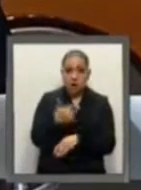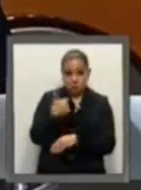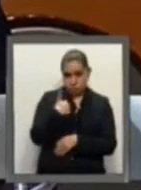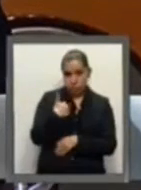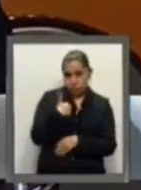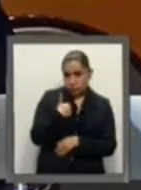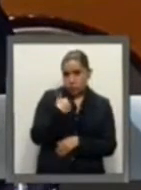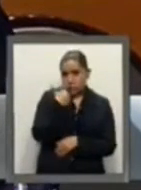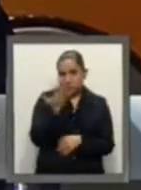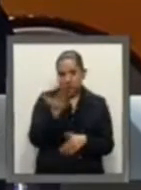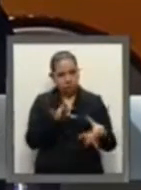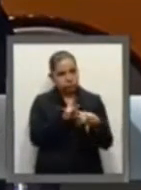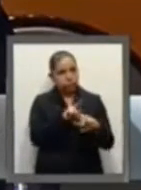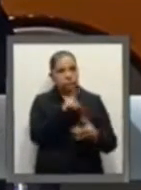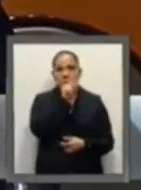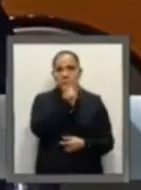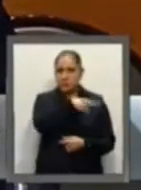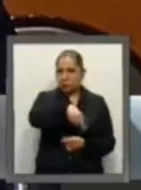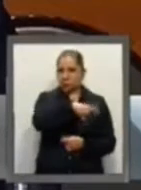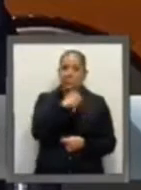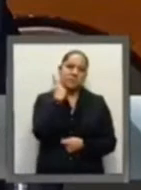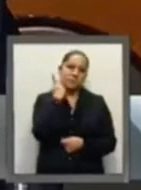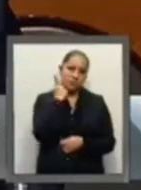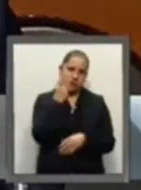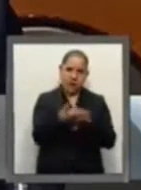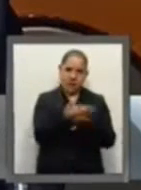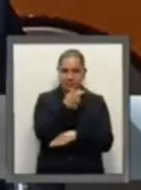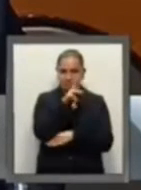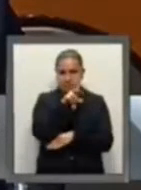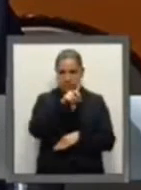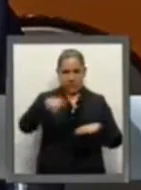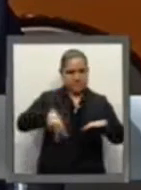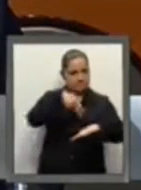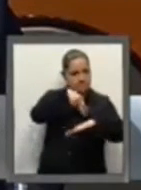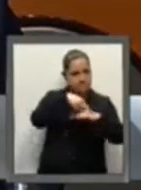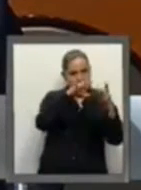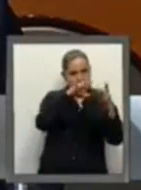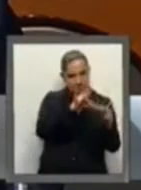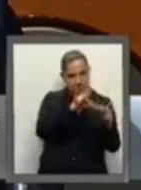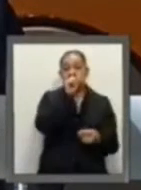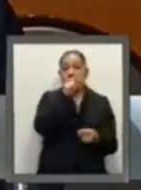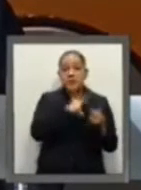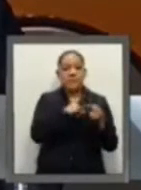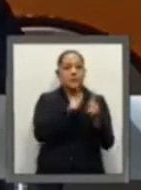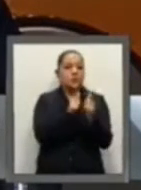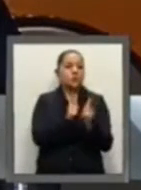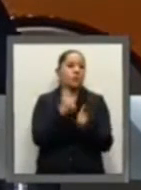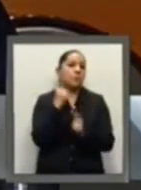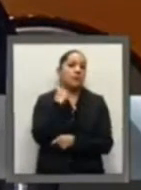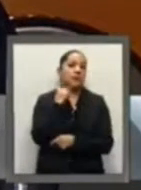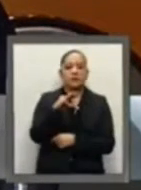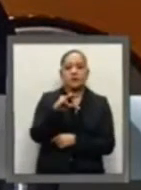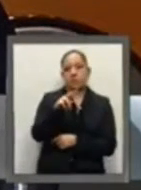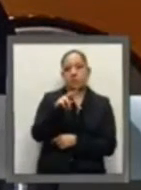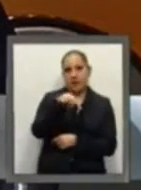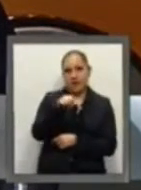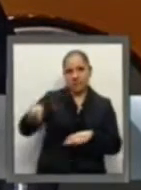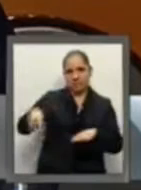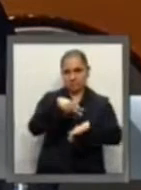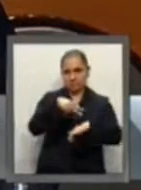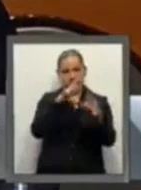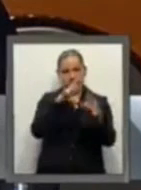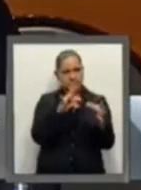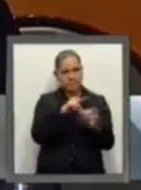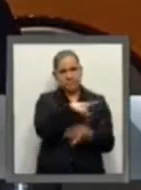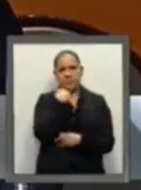aquí los diputados del pd y el grupo parlamentario de morena en este sentido de